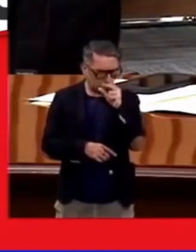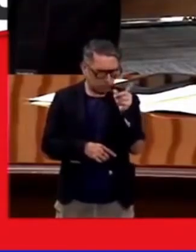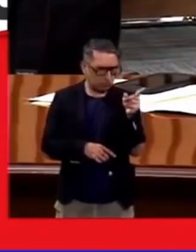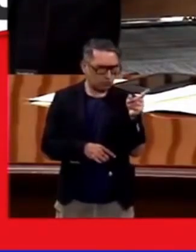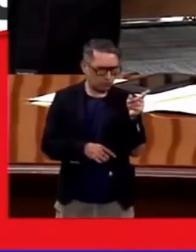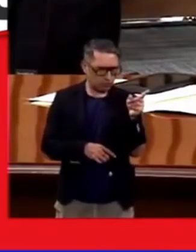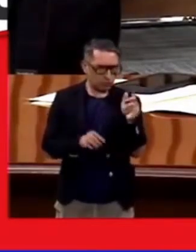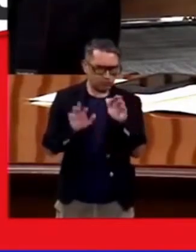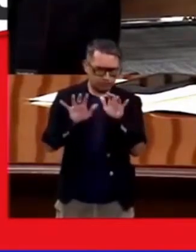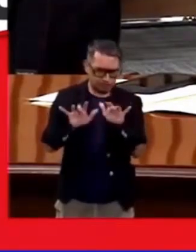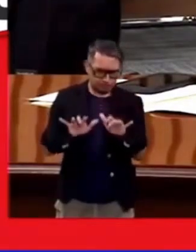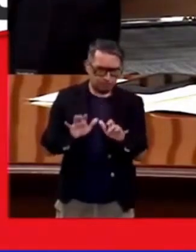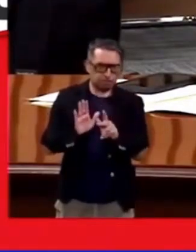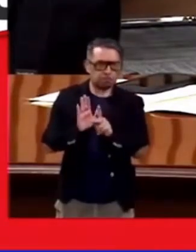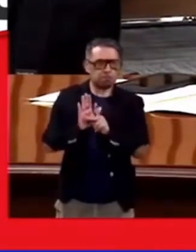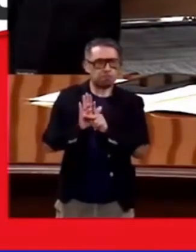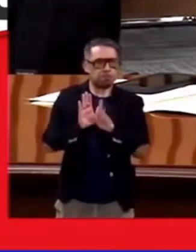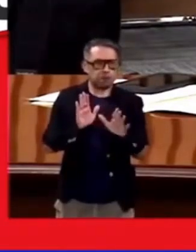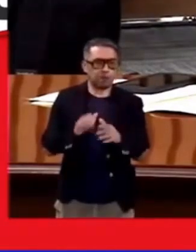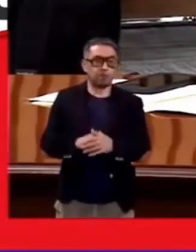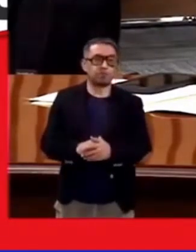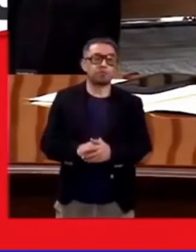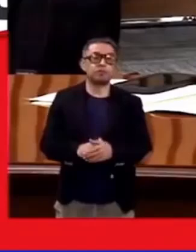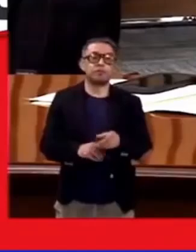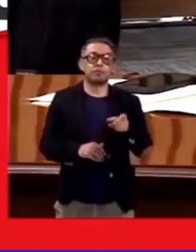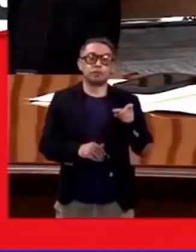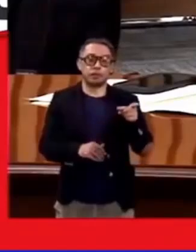que el presidente consejero